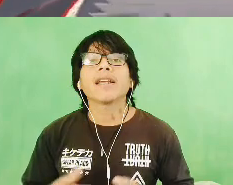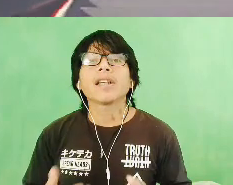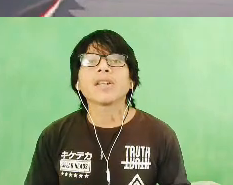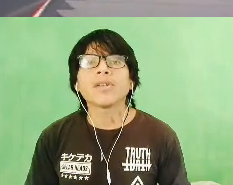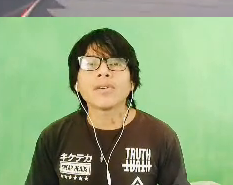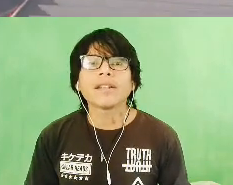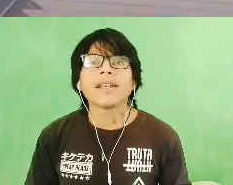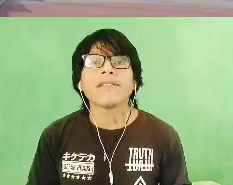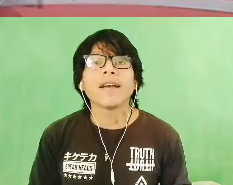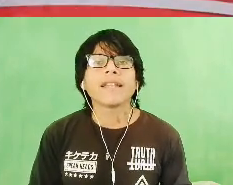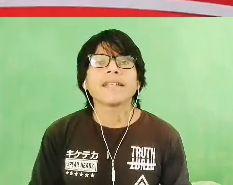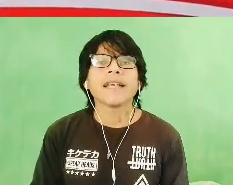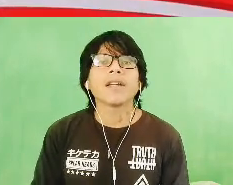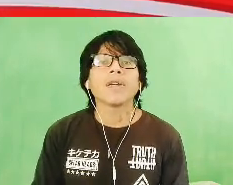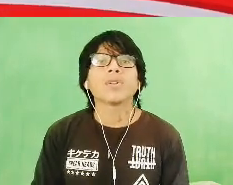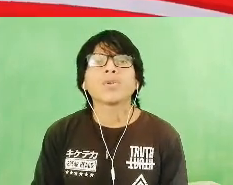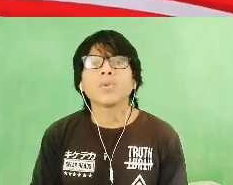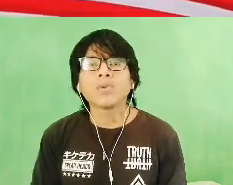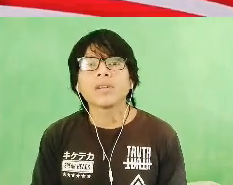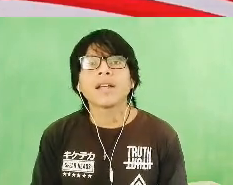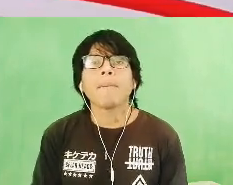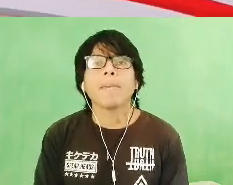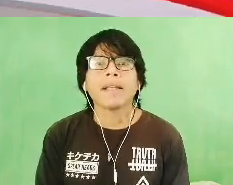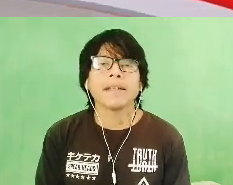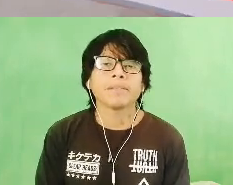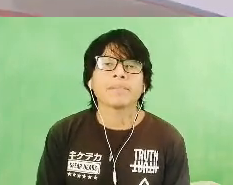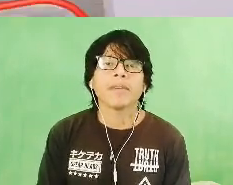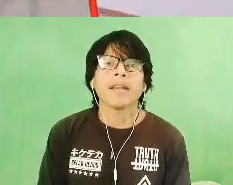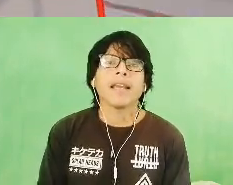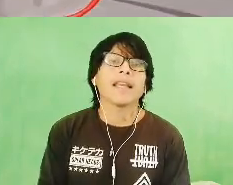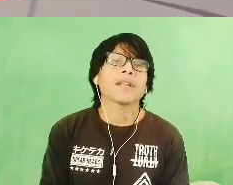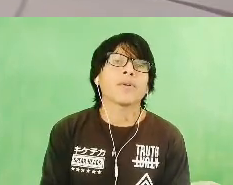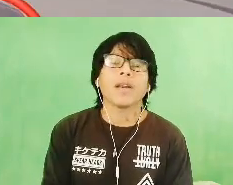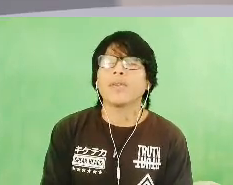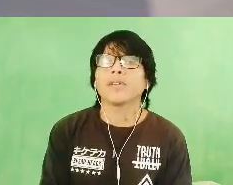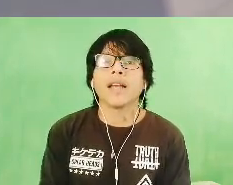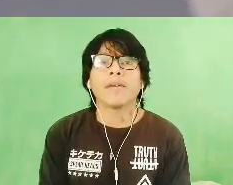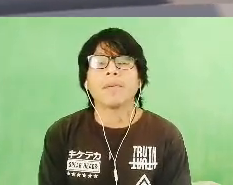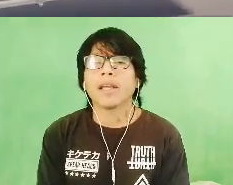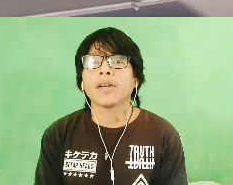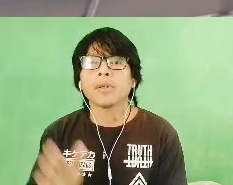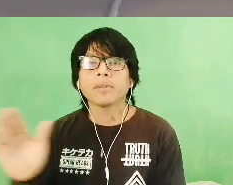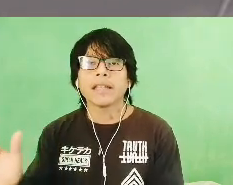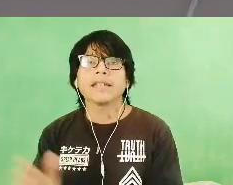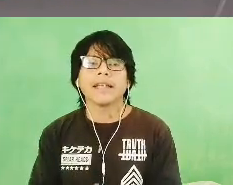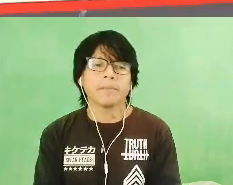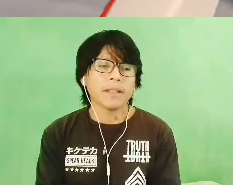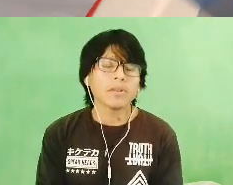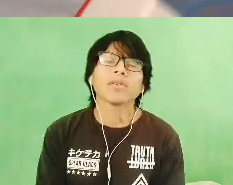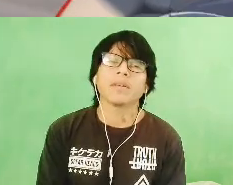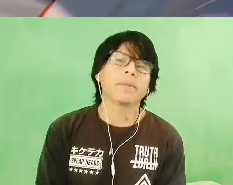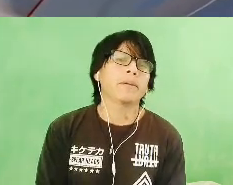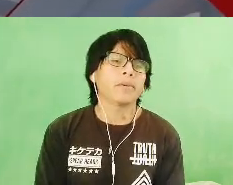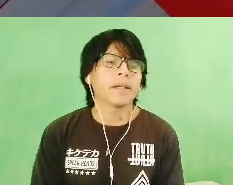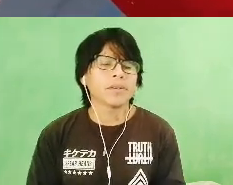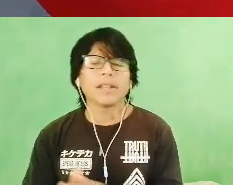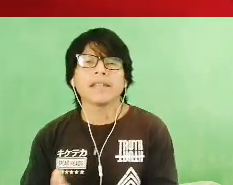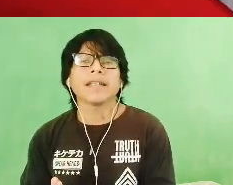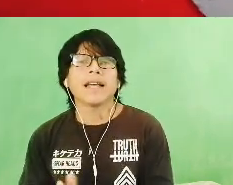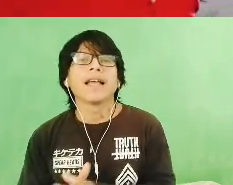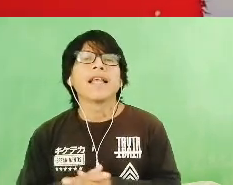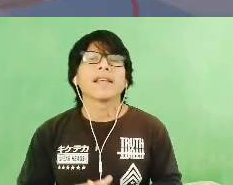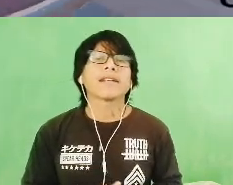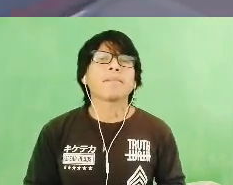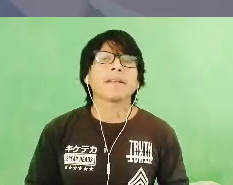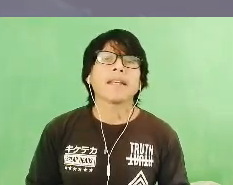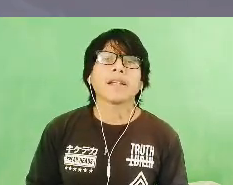sabe dónde va a iniciar su campaña electoral, no sabe. Porque recordemos que inicia en marzo, creo que el 1 de marzo